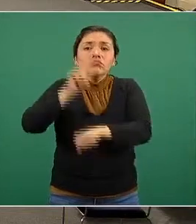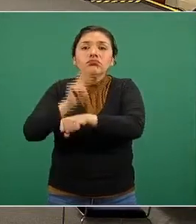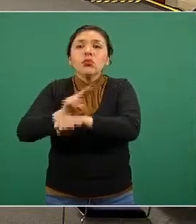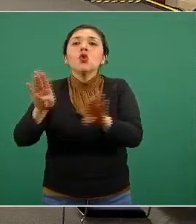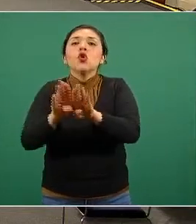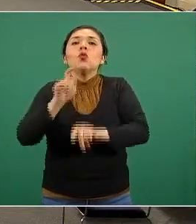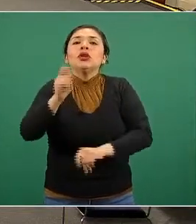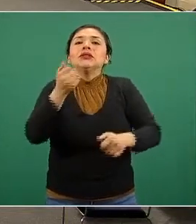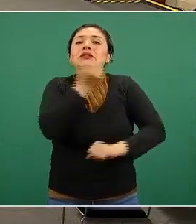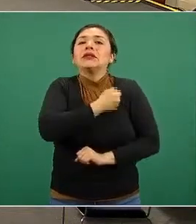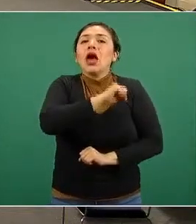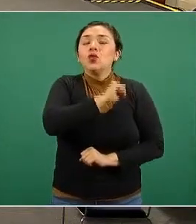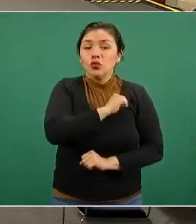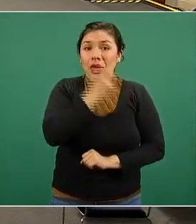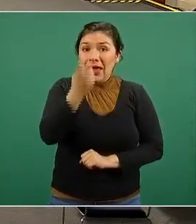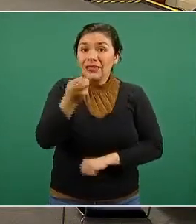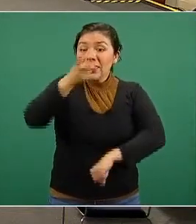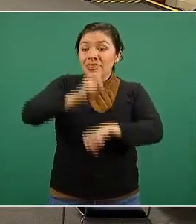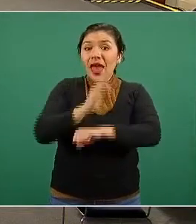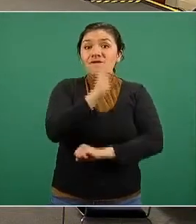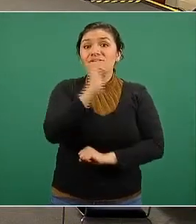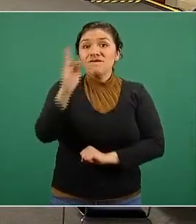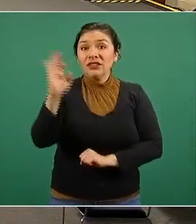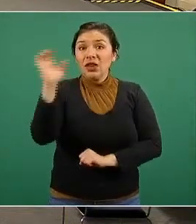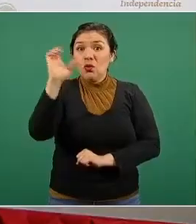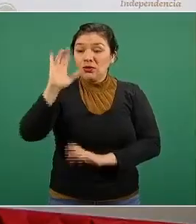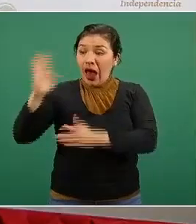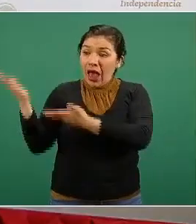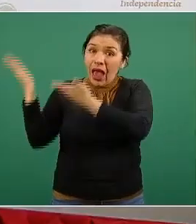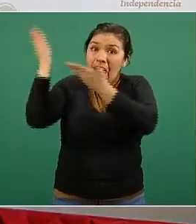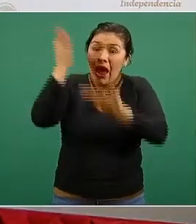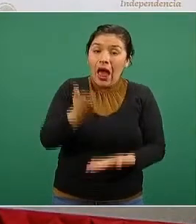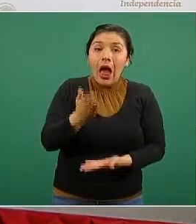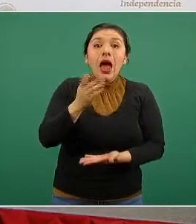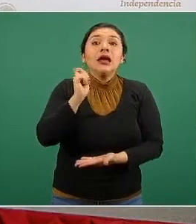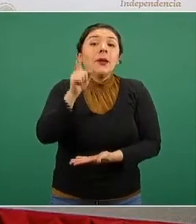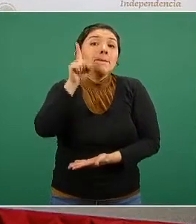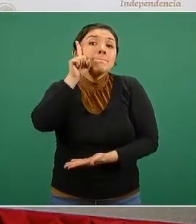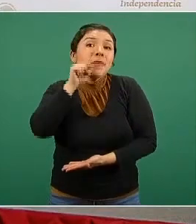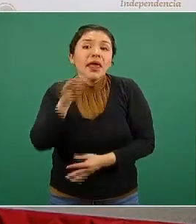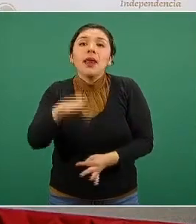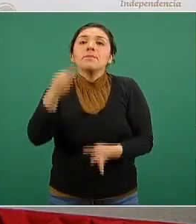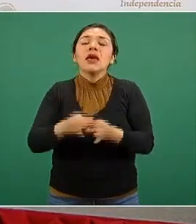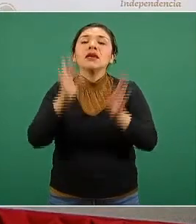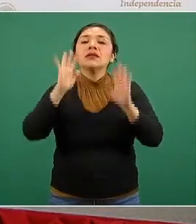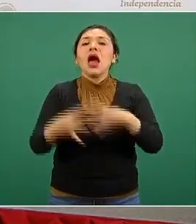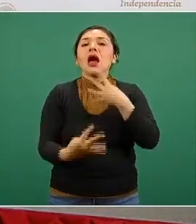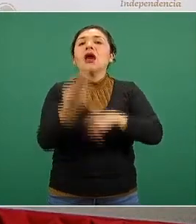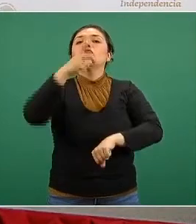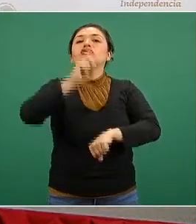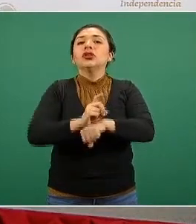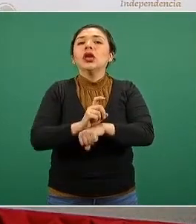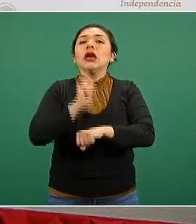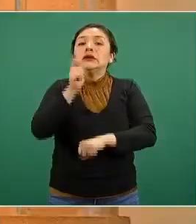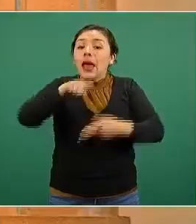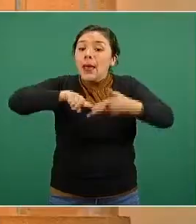En función de la fecha de llegada, el día de mañana se estarían cumpliendo los 14 días desde que esta persona arribó a Ciudad